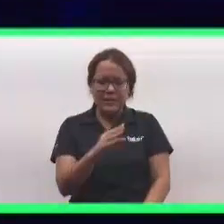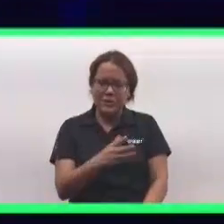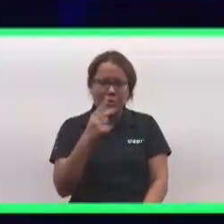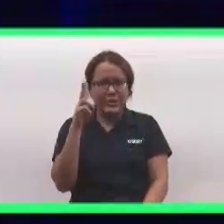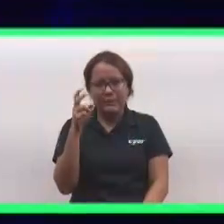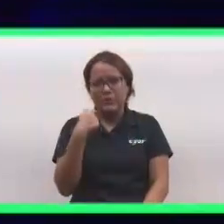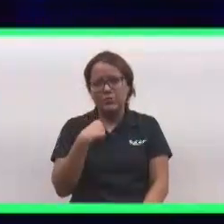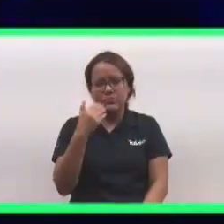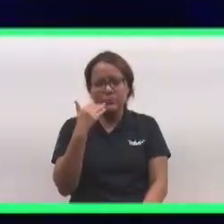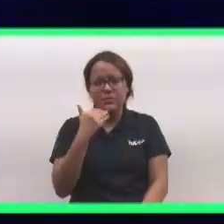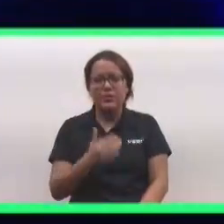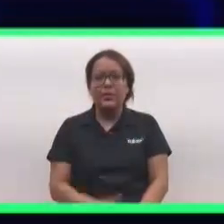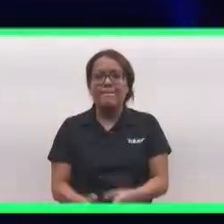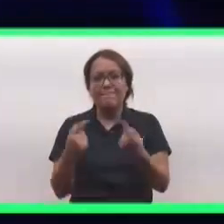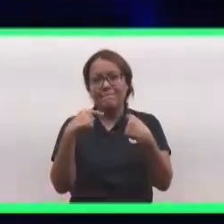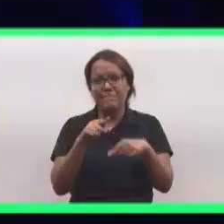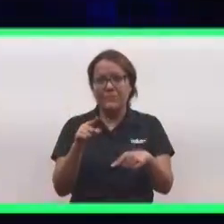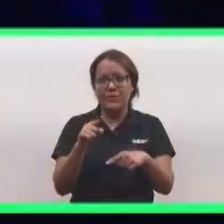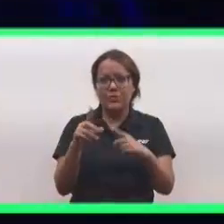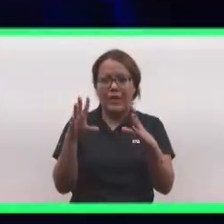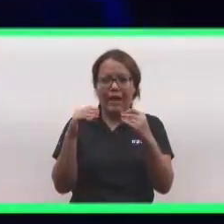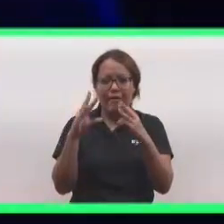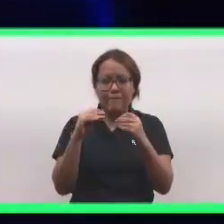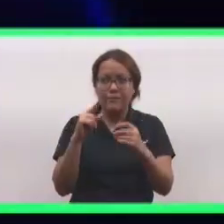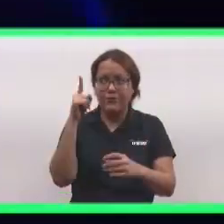expliqué, pero Dios quiere que hable las cosas.